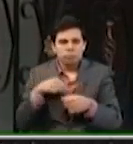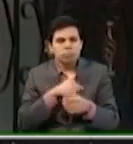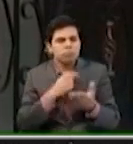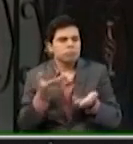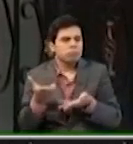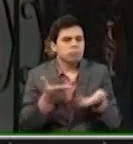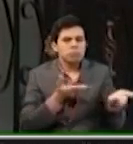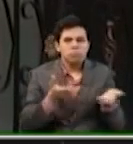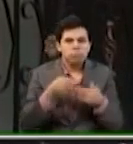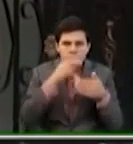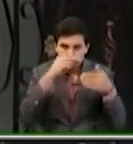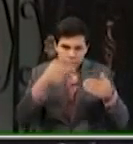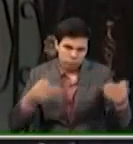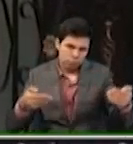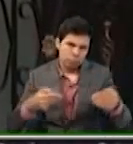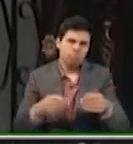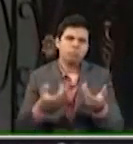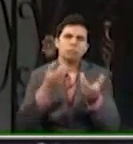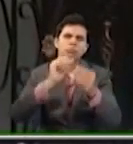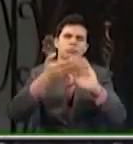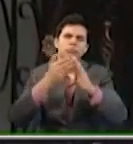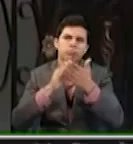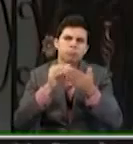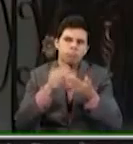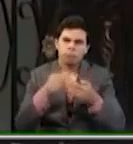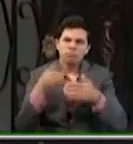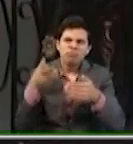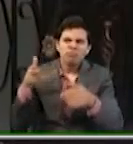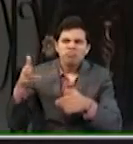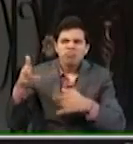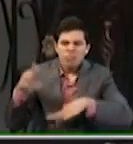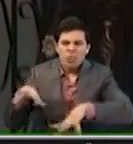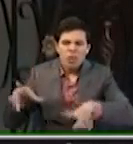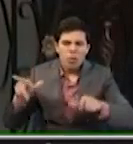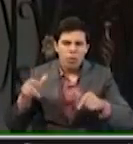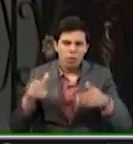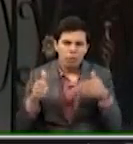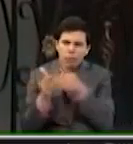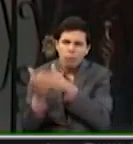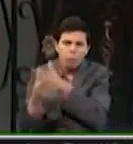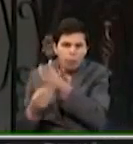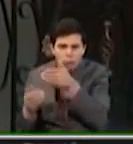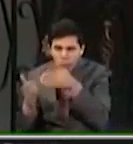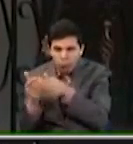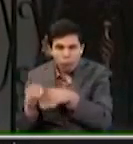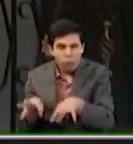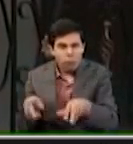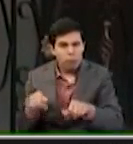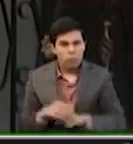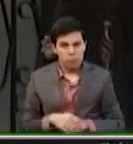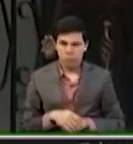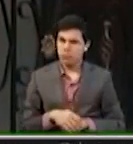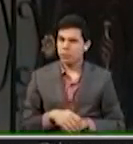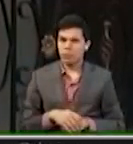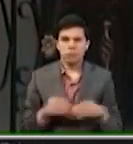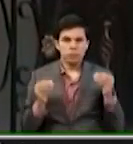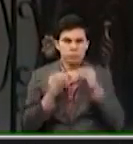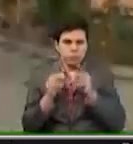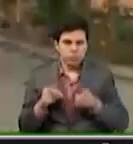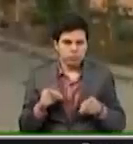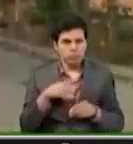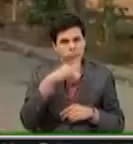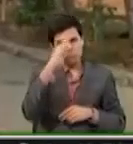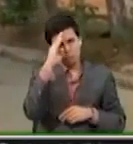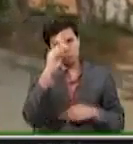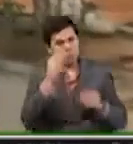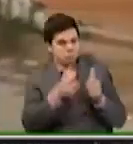servicio a nuestros hijos, a nuestra comunidad. Es reprochable e indignante que uno pasa y ve a veces a los cuadrantes